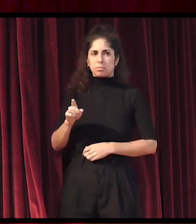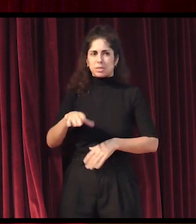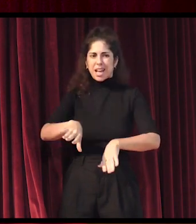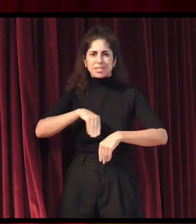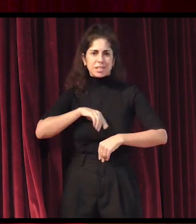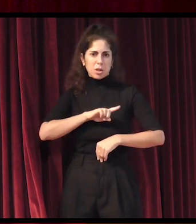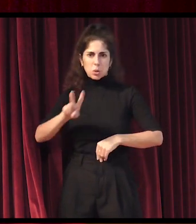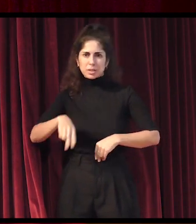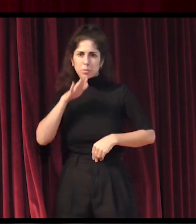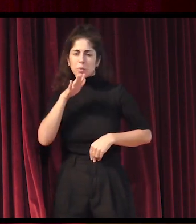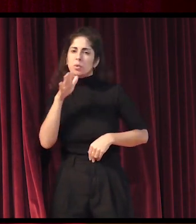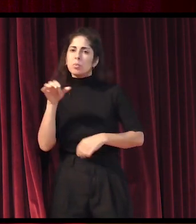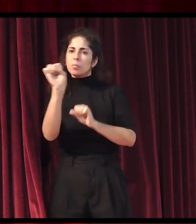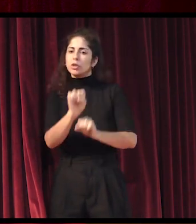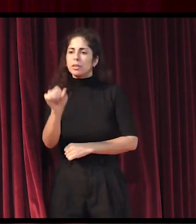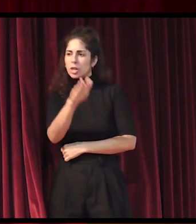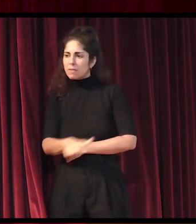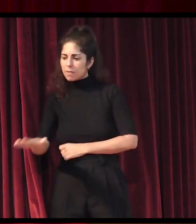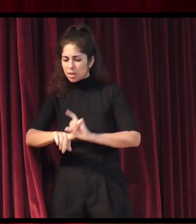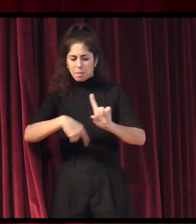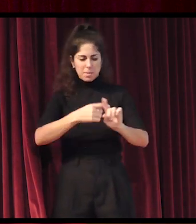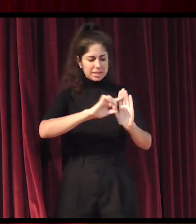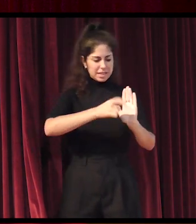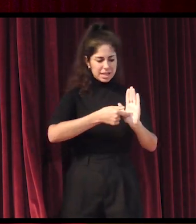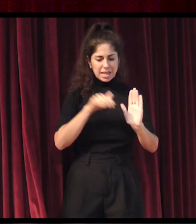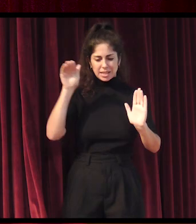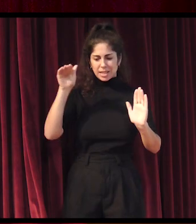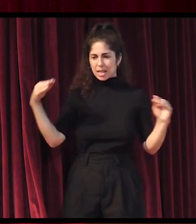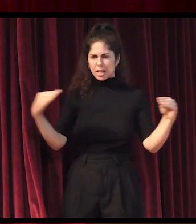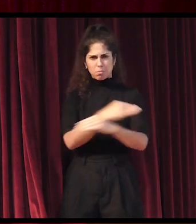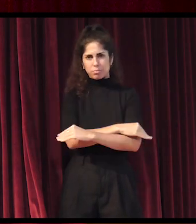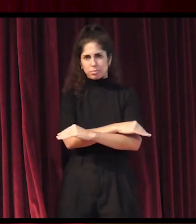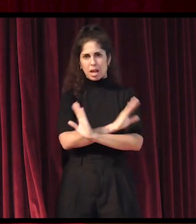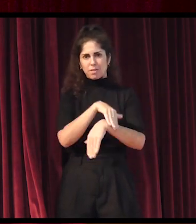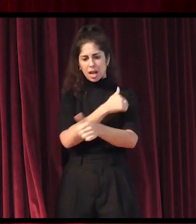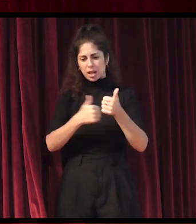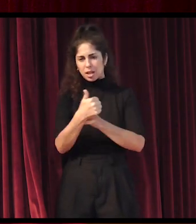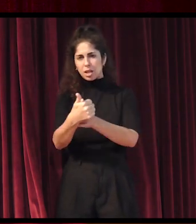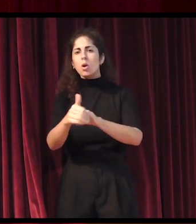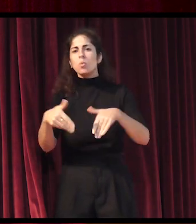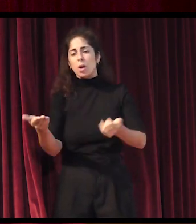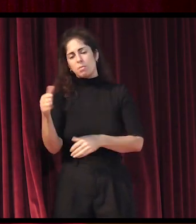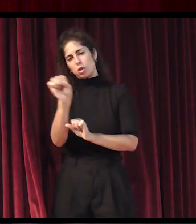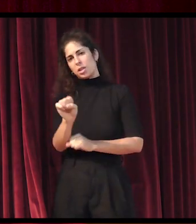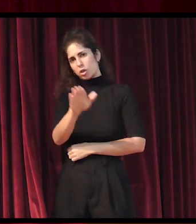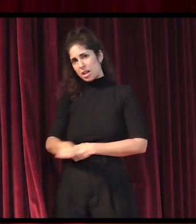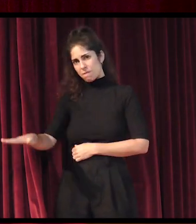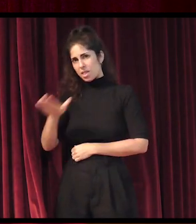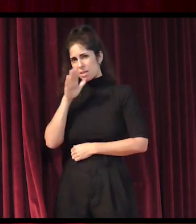a la infancia con el derecho, con la legislación de extranjería, y se prioriza en la protección a la